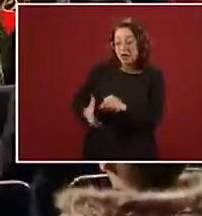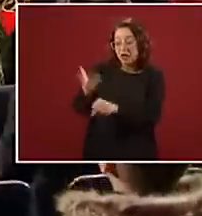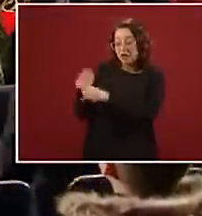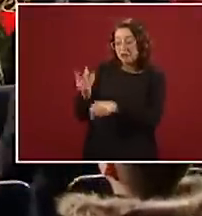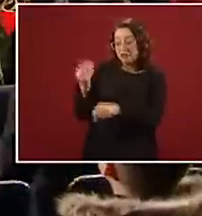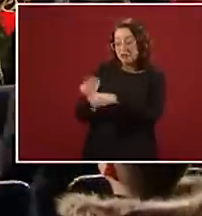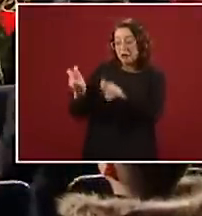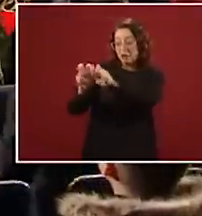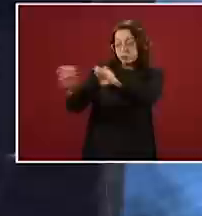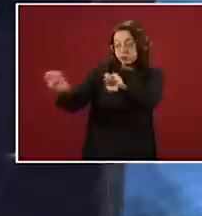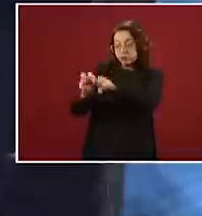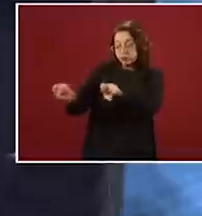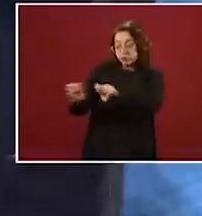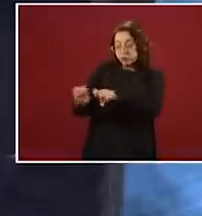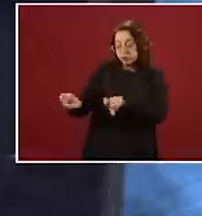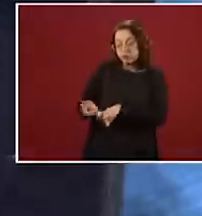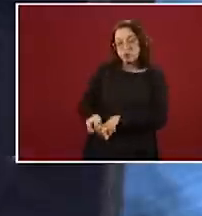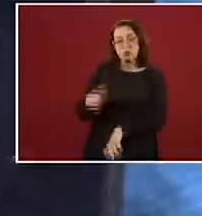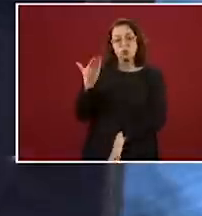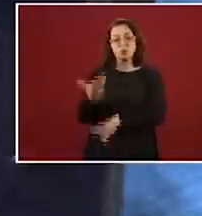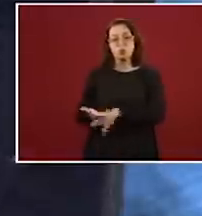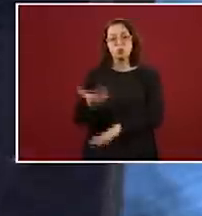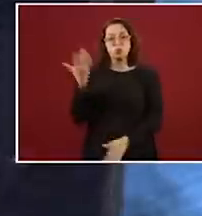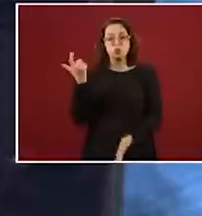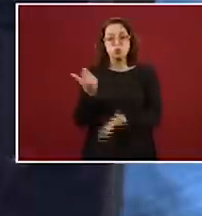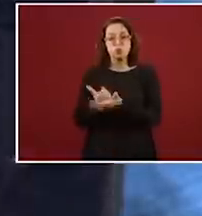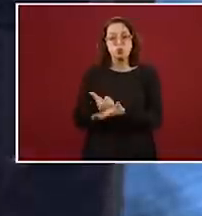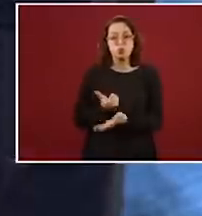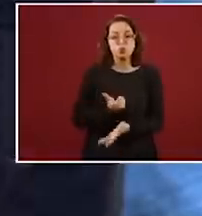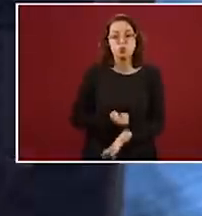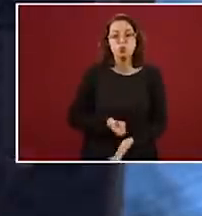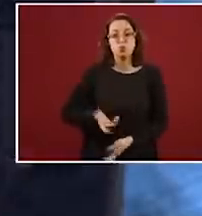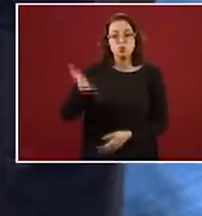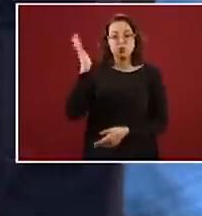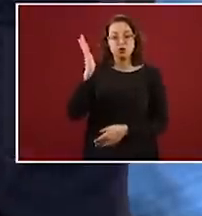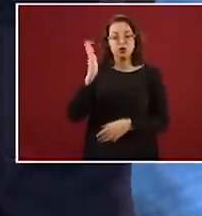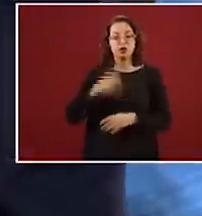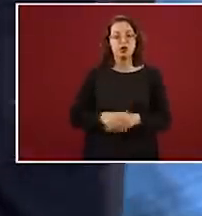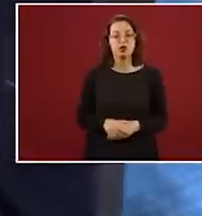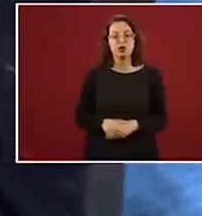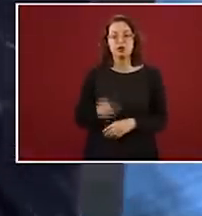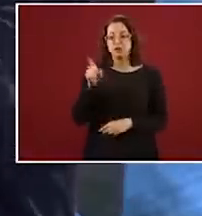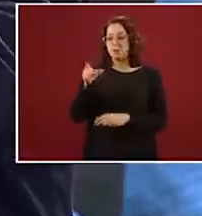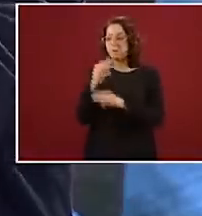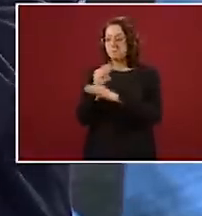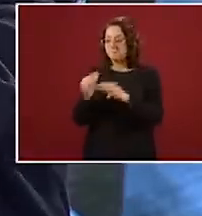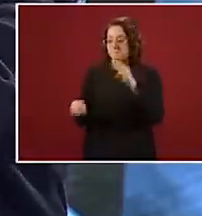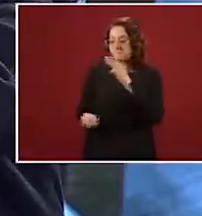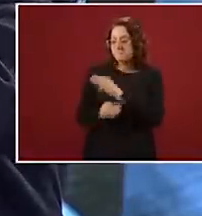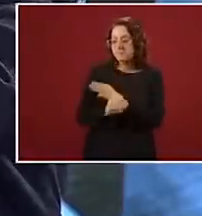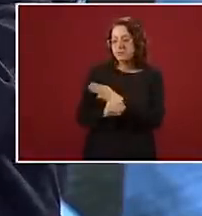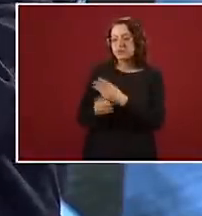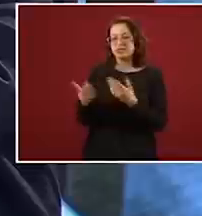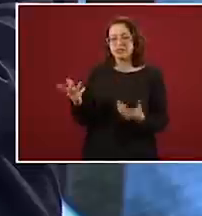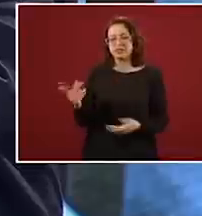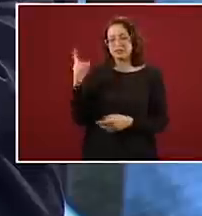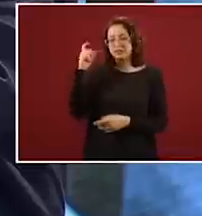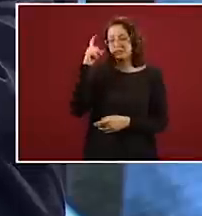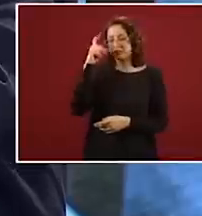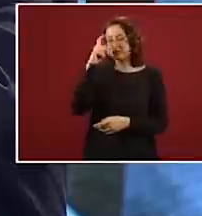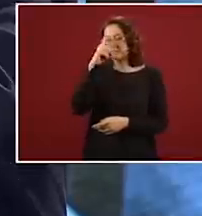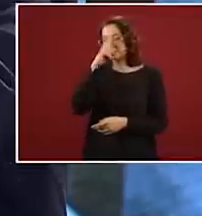costosísima y el material que está hecho no lo permite o no hay